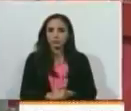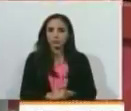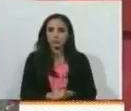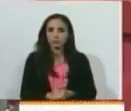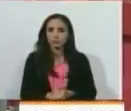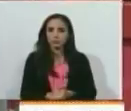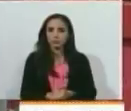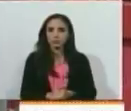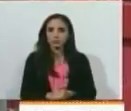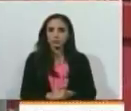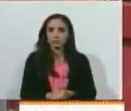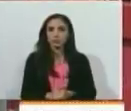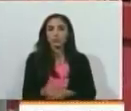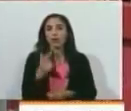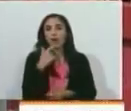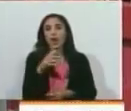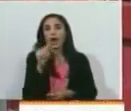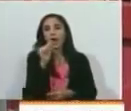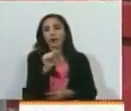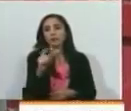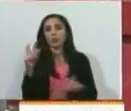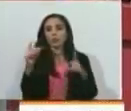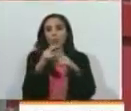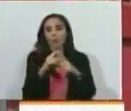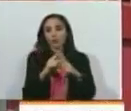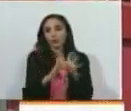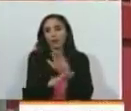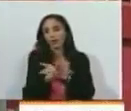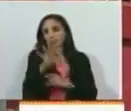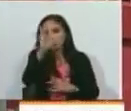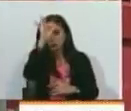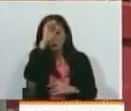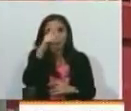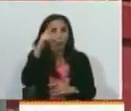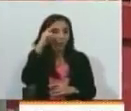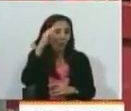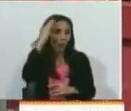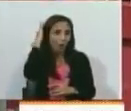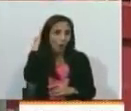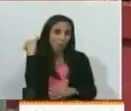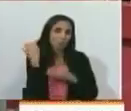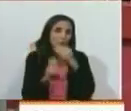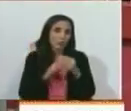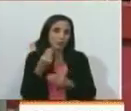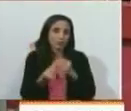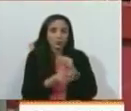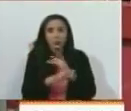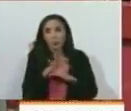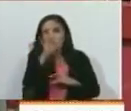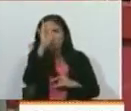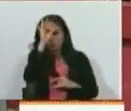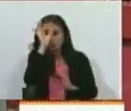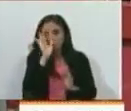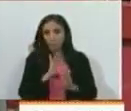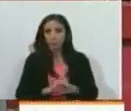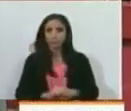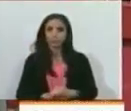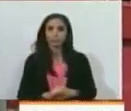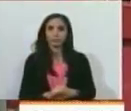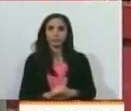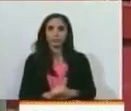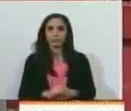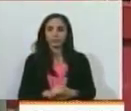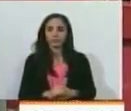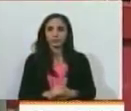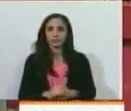Entonces, ahí queda Acción Democrática. No sabemos qué va a hacer Ramos Jalú. Si Ramos Jalú se va a dejar arrastrar. No